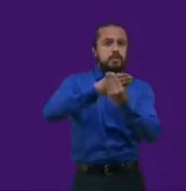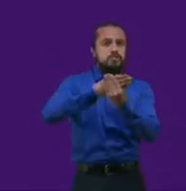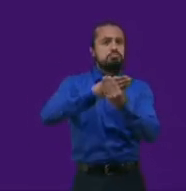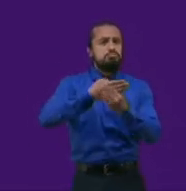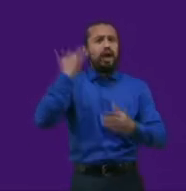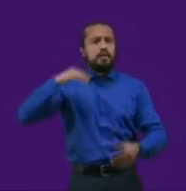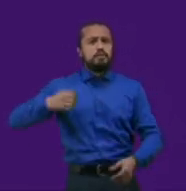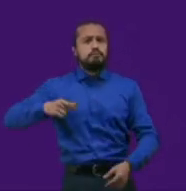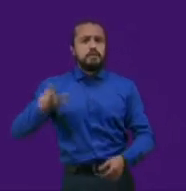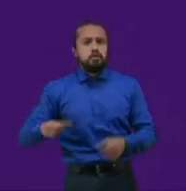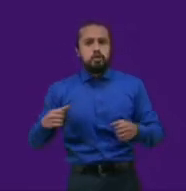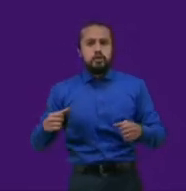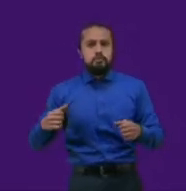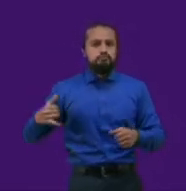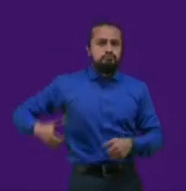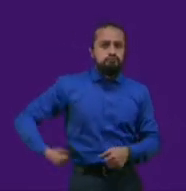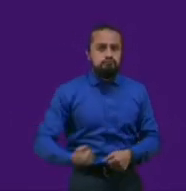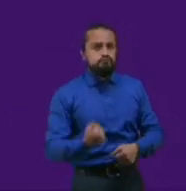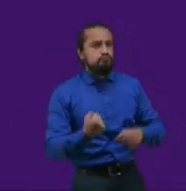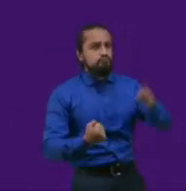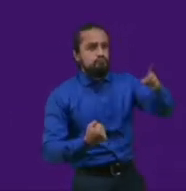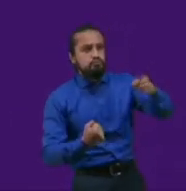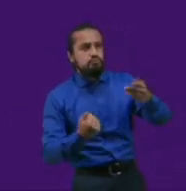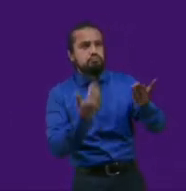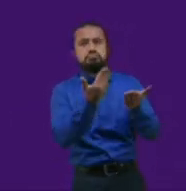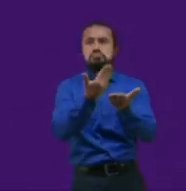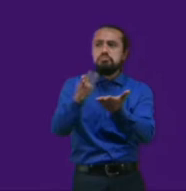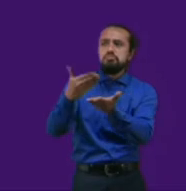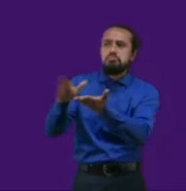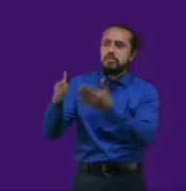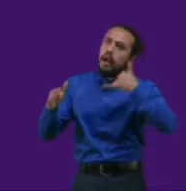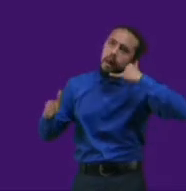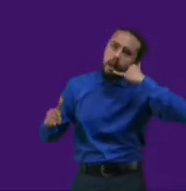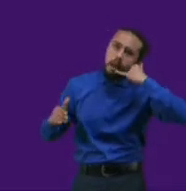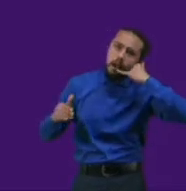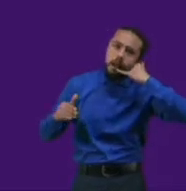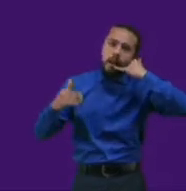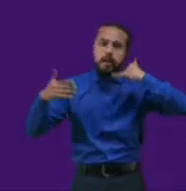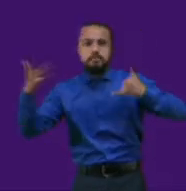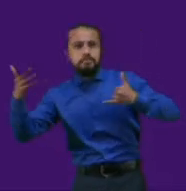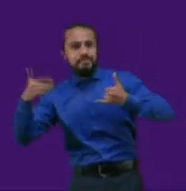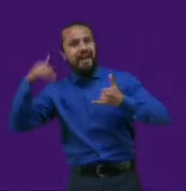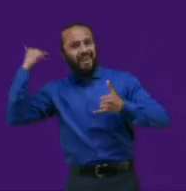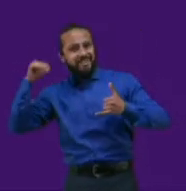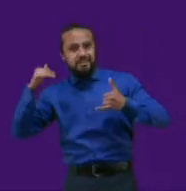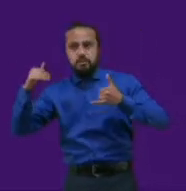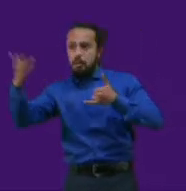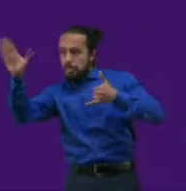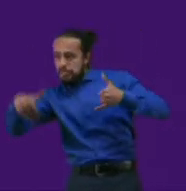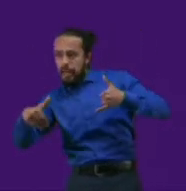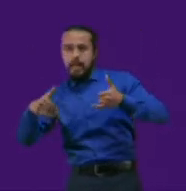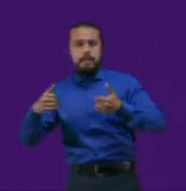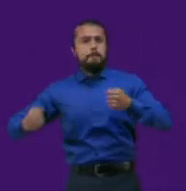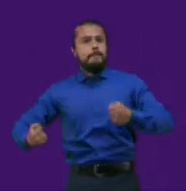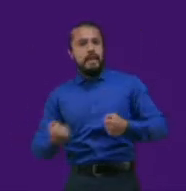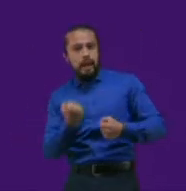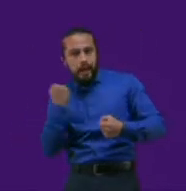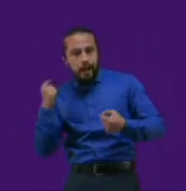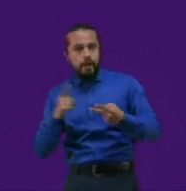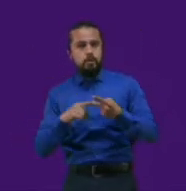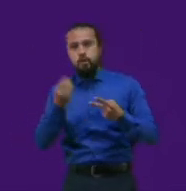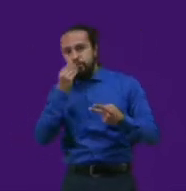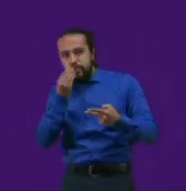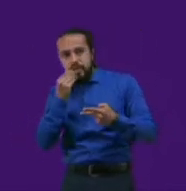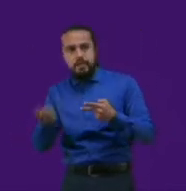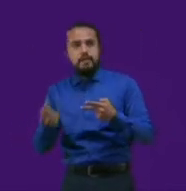años. Todo este tipo de mensajería también ha existido por muchísimos años y lo que hizo